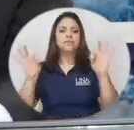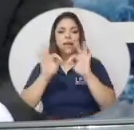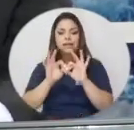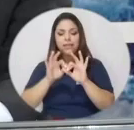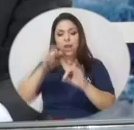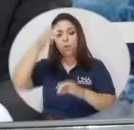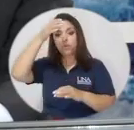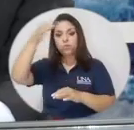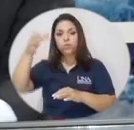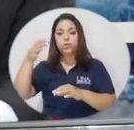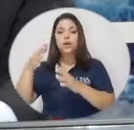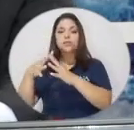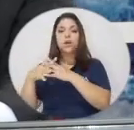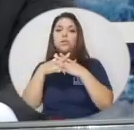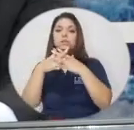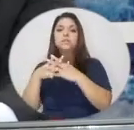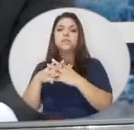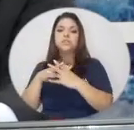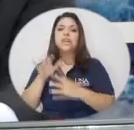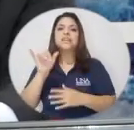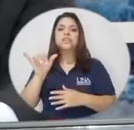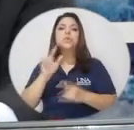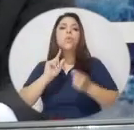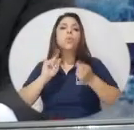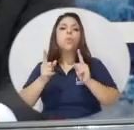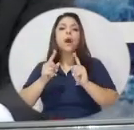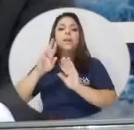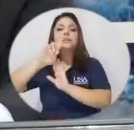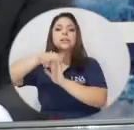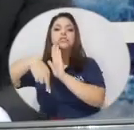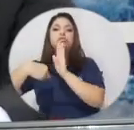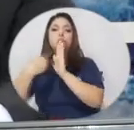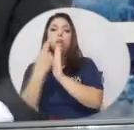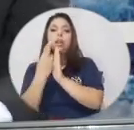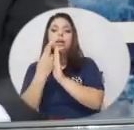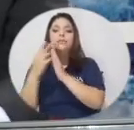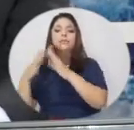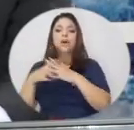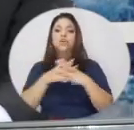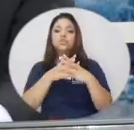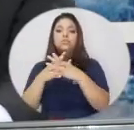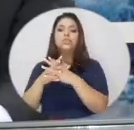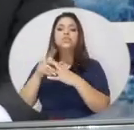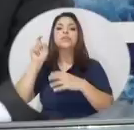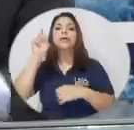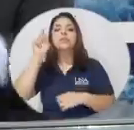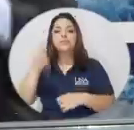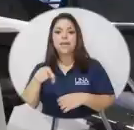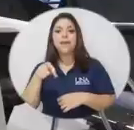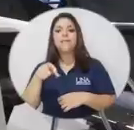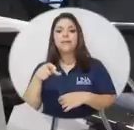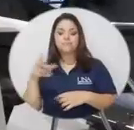es precisamente ese: ¿cuál es el rol que los Estados Unidos debe jugar en el mundo? Y ahí encontramos dos posiciones